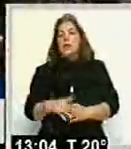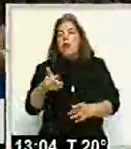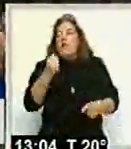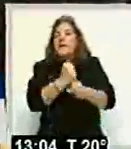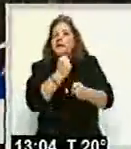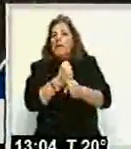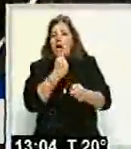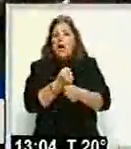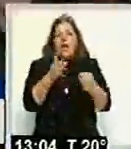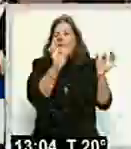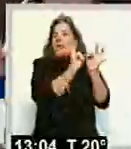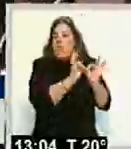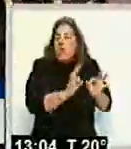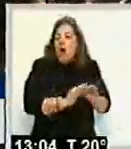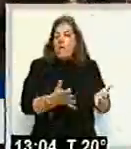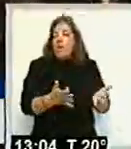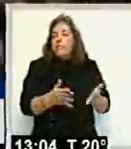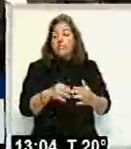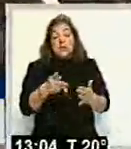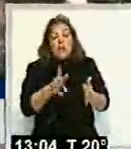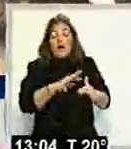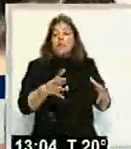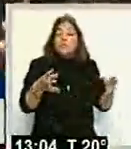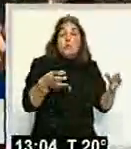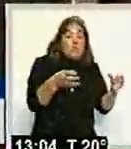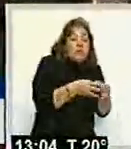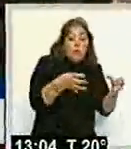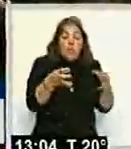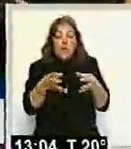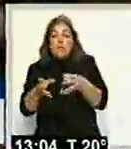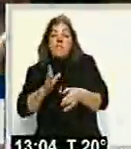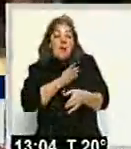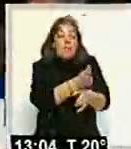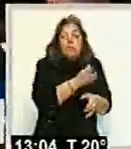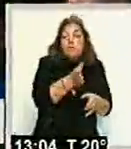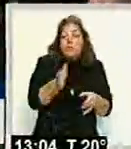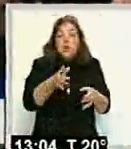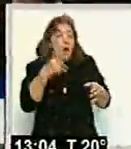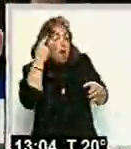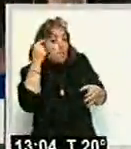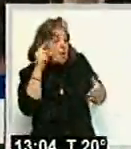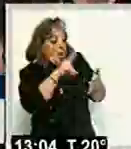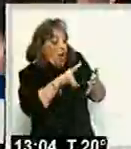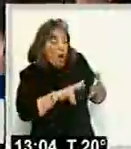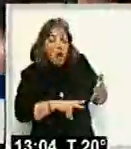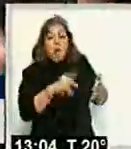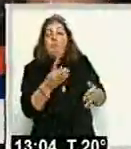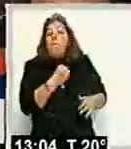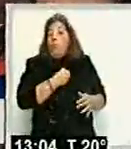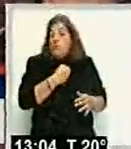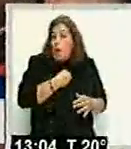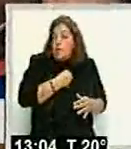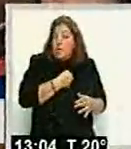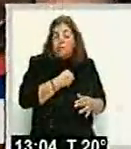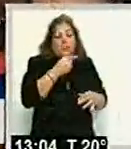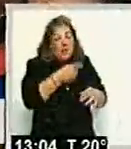el programa de alfabetización cero? Se arman centros de alfabetización. Estos centros de alfabetización están liderados por un voluntario que tienen